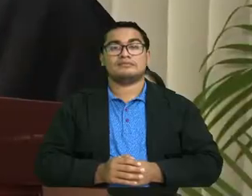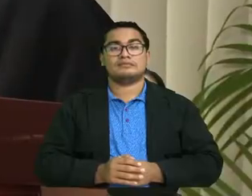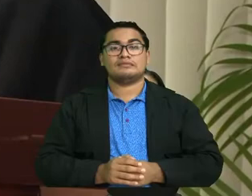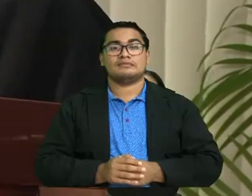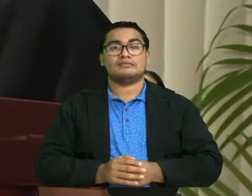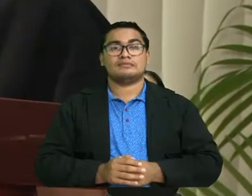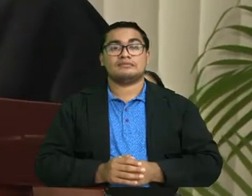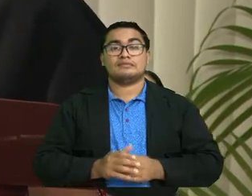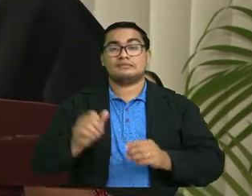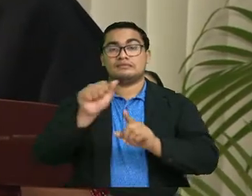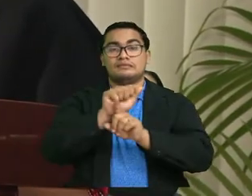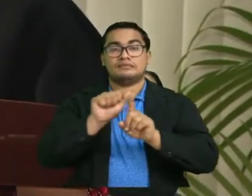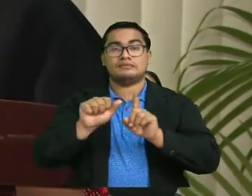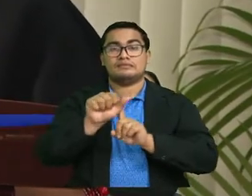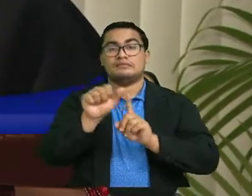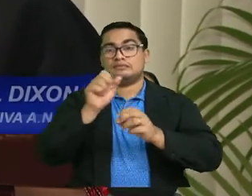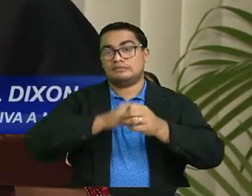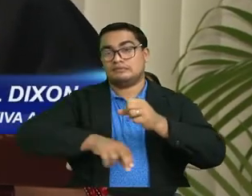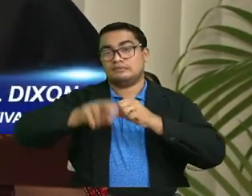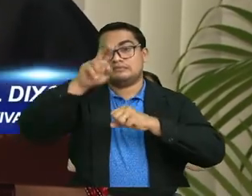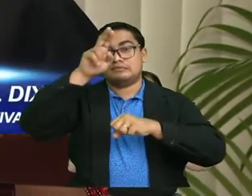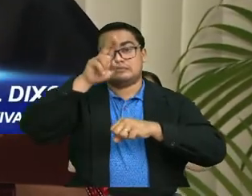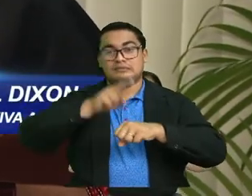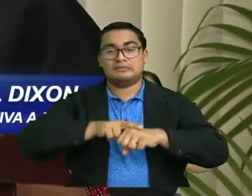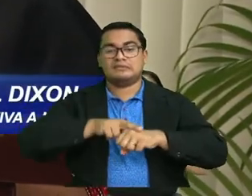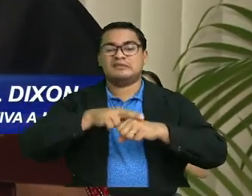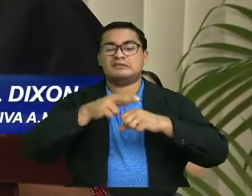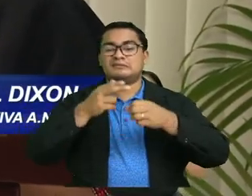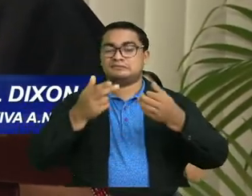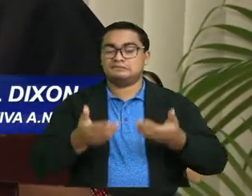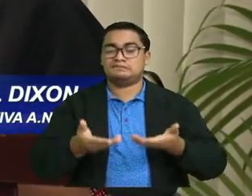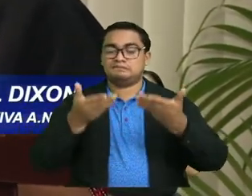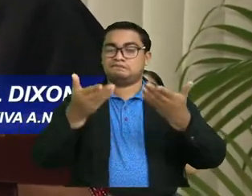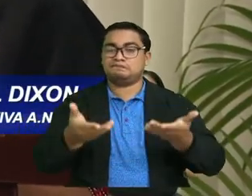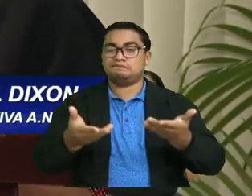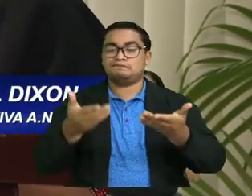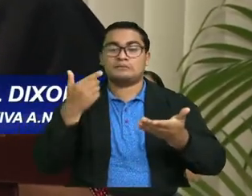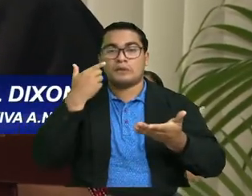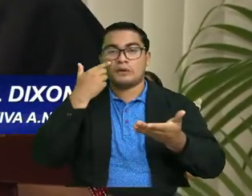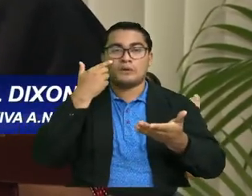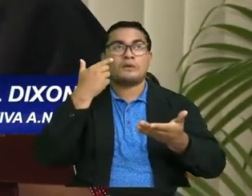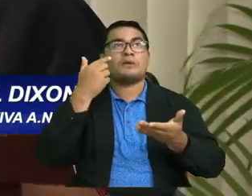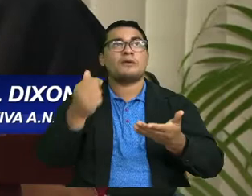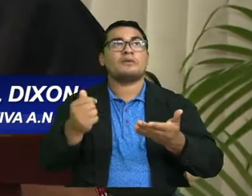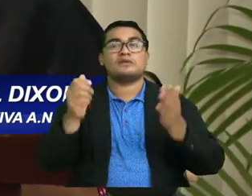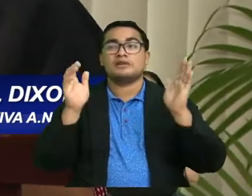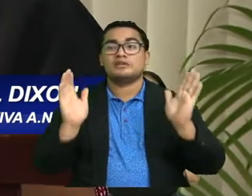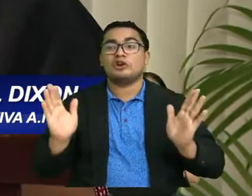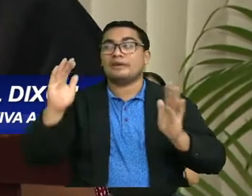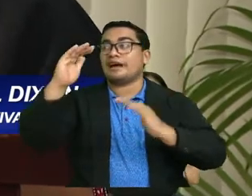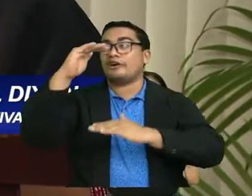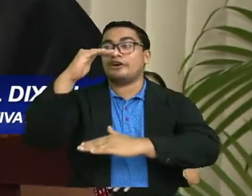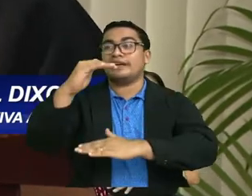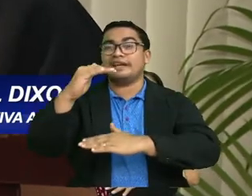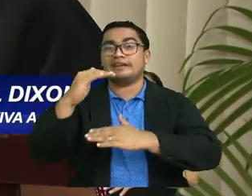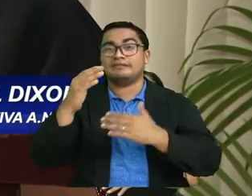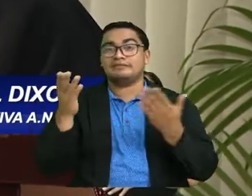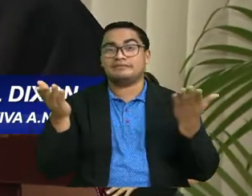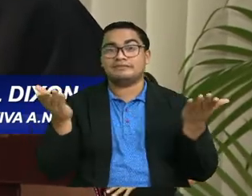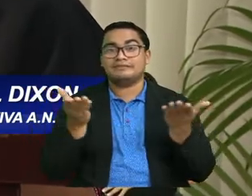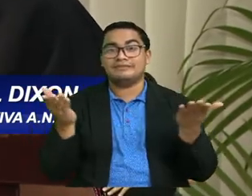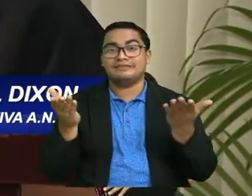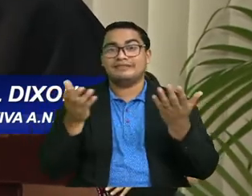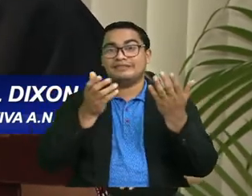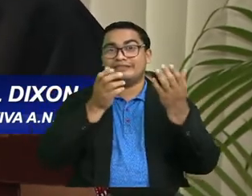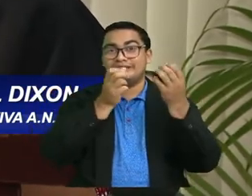La Asamblea Nacional otorga el presente reconocimiento a los